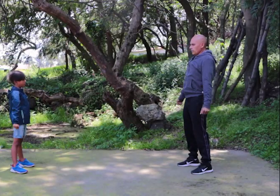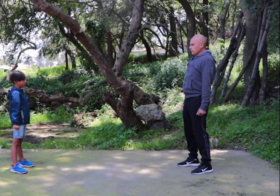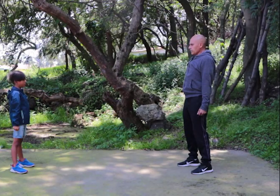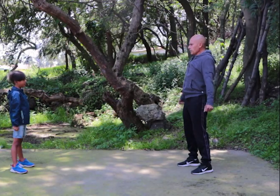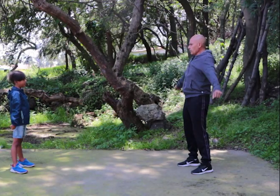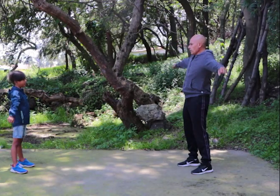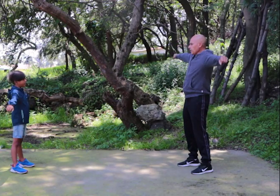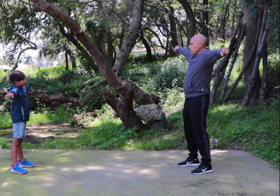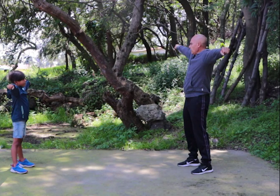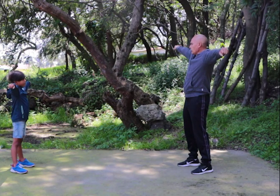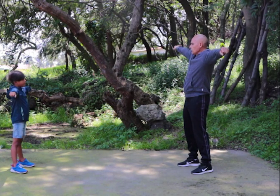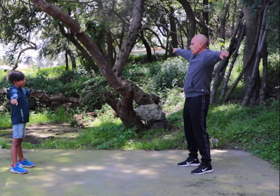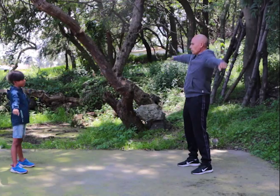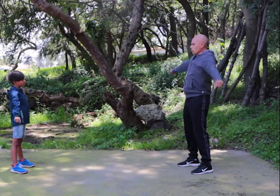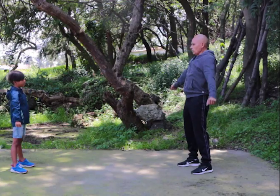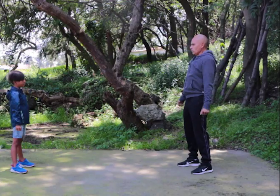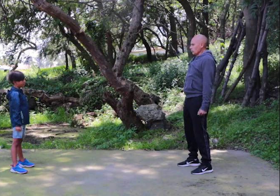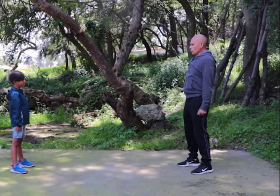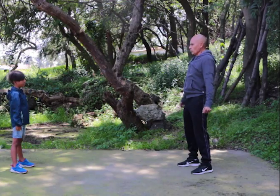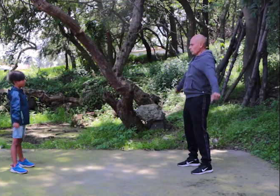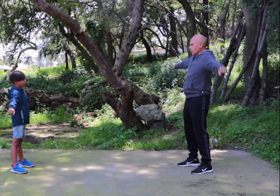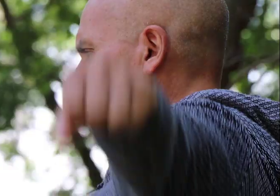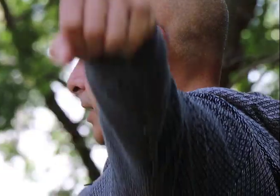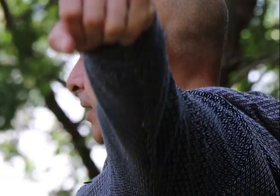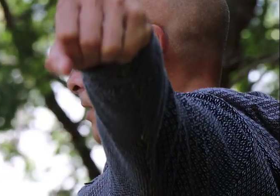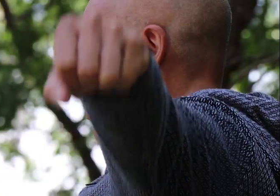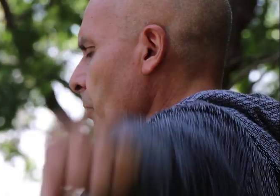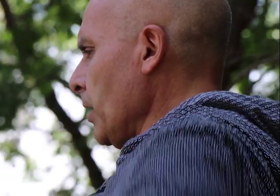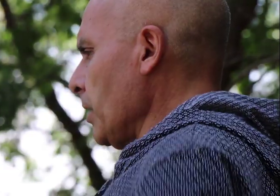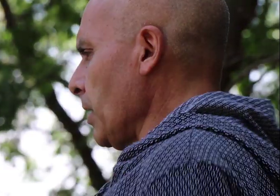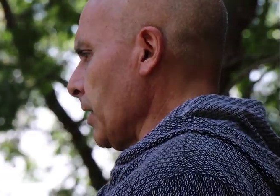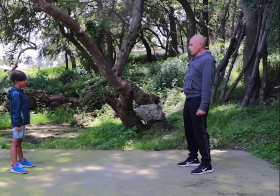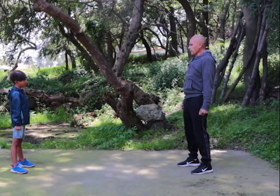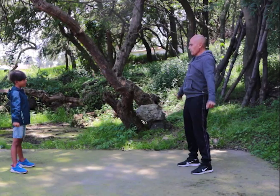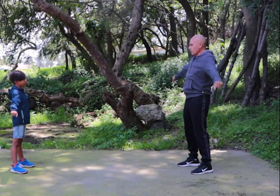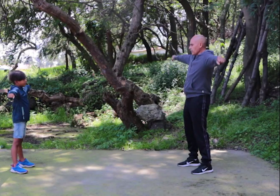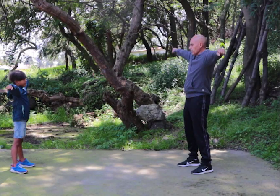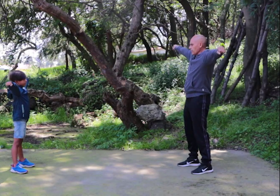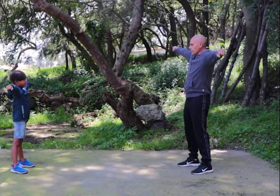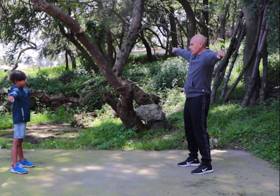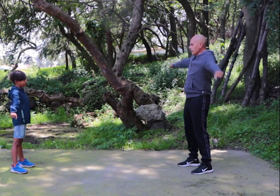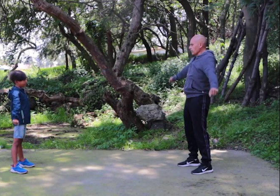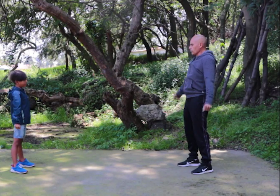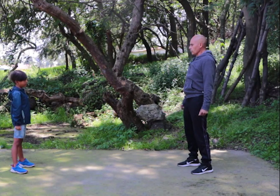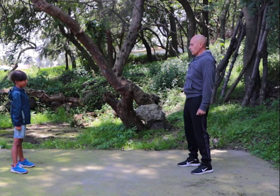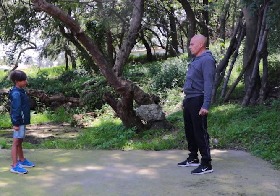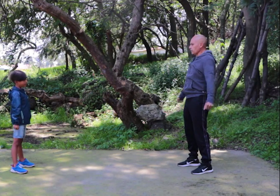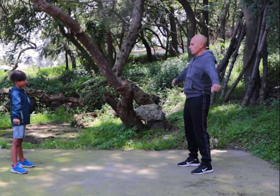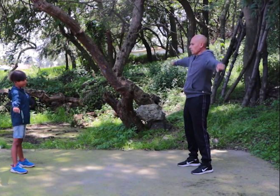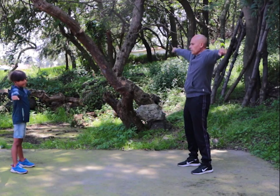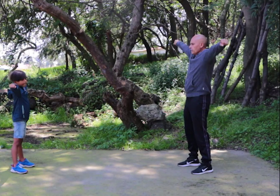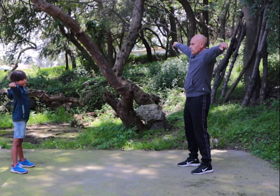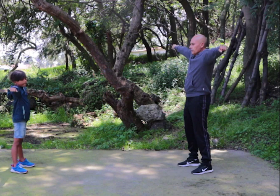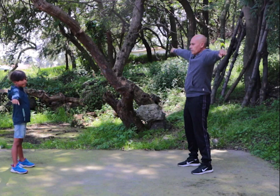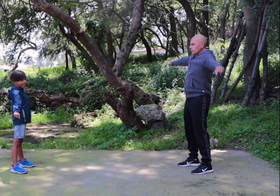hasta exactamente a la altura de los hombros. Bien, Yair, exactamente ahí, exacto,